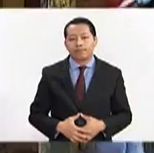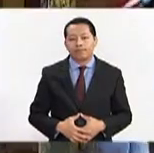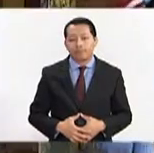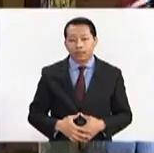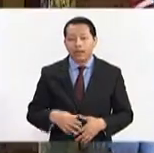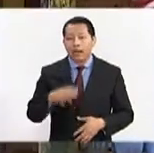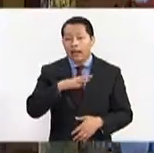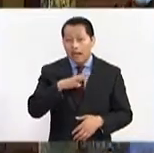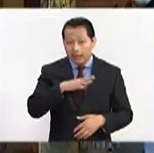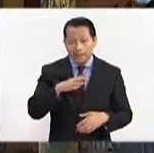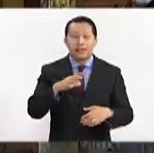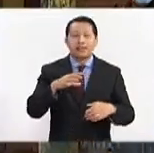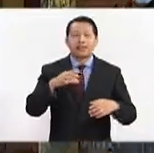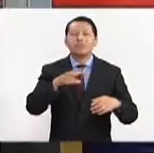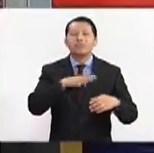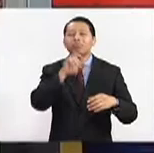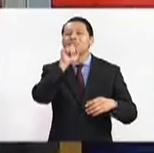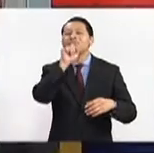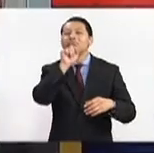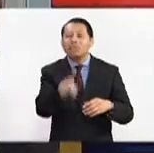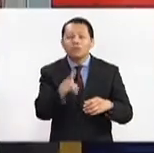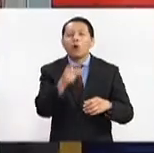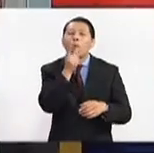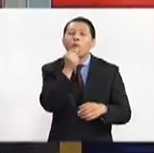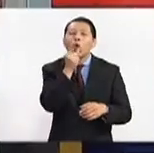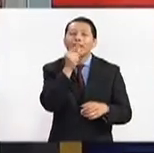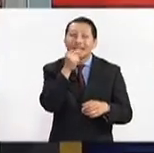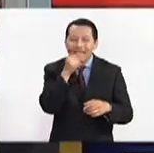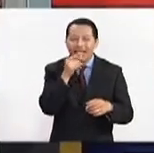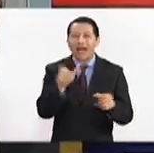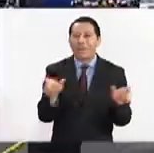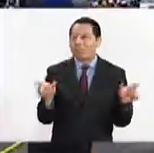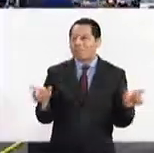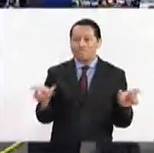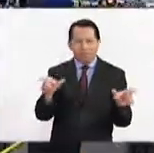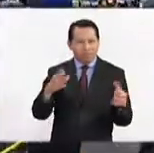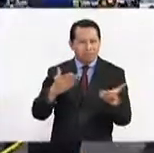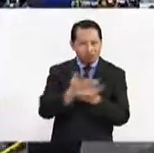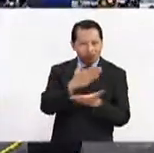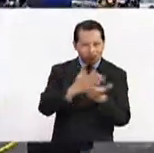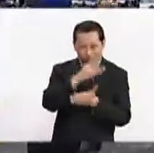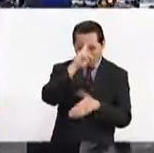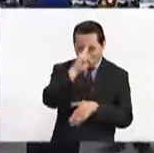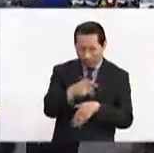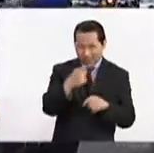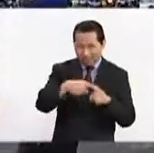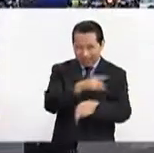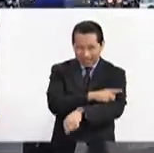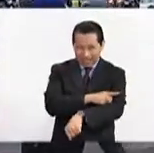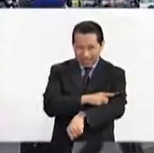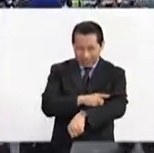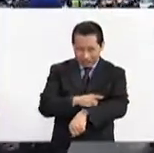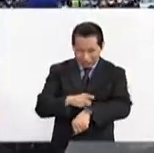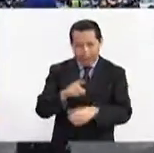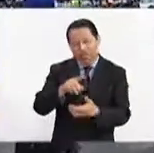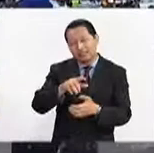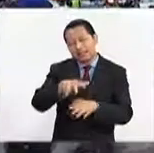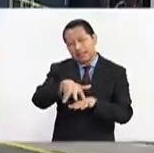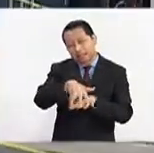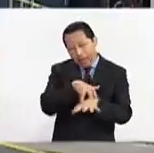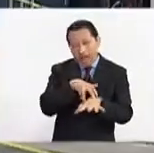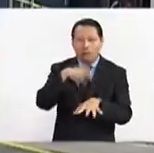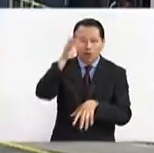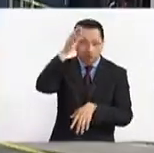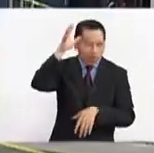Los cierres al tránsito y al paso peatonal en delegaciones como Tlalpan, Benito Juárez y Cuauhtémoc trajeron consigo pérdidas